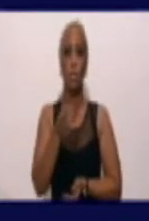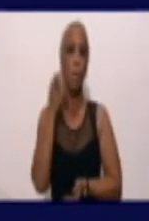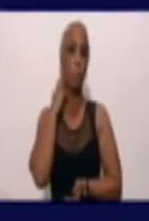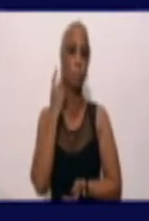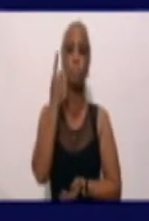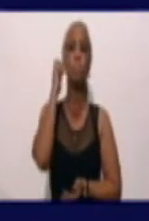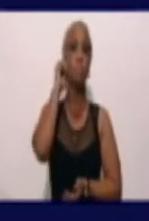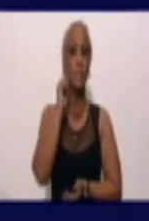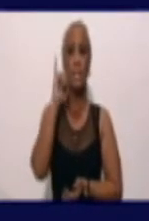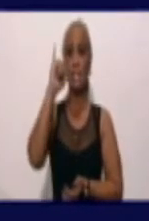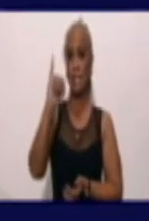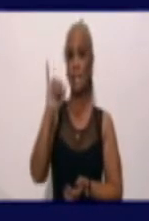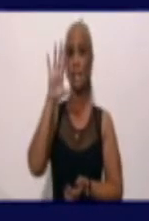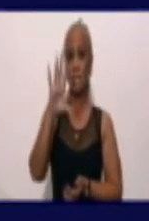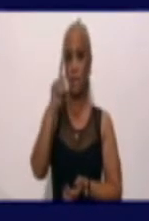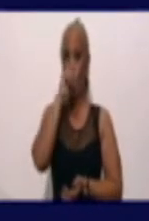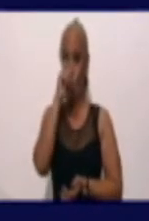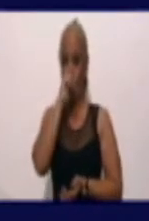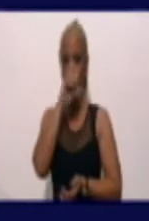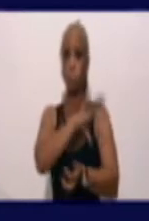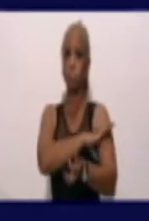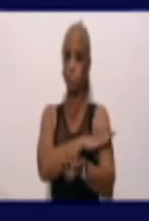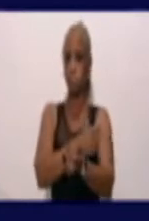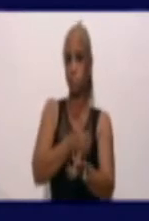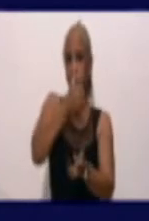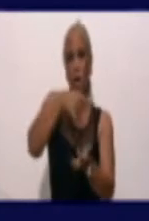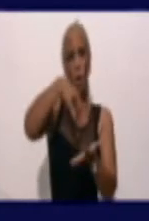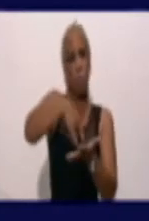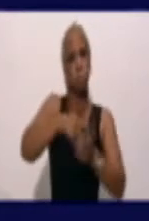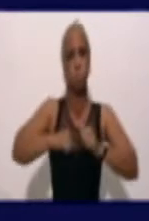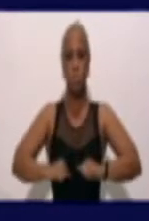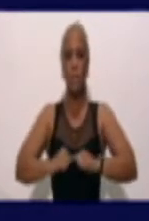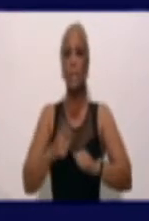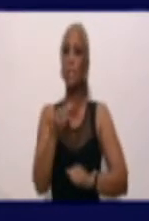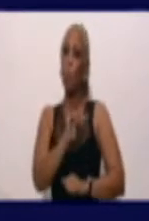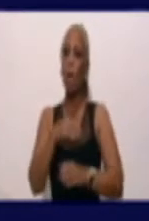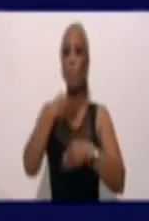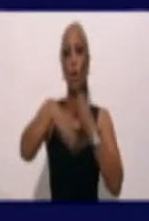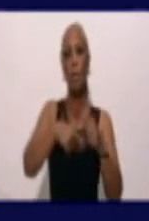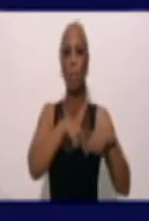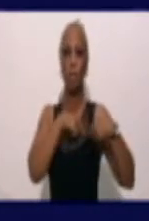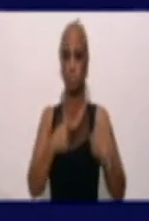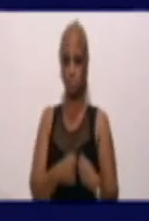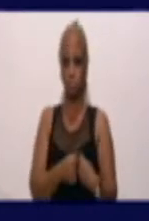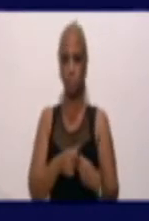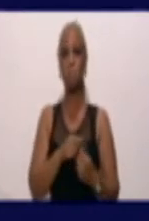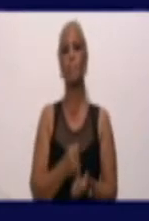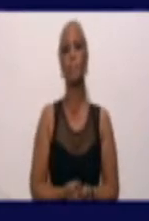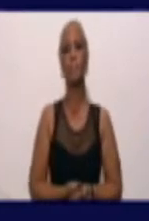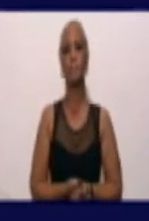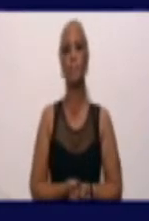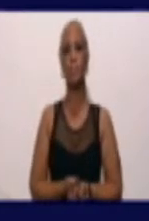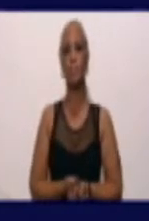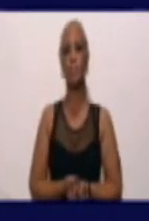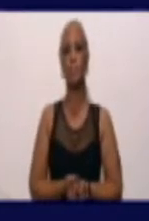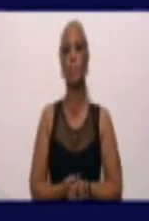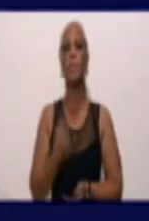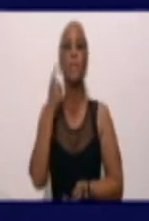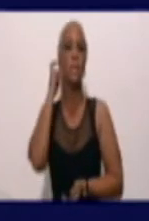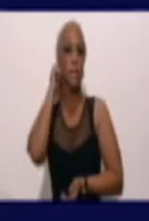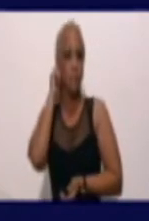con 65 años, hipertensa, obesa y cardiópata, también proveniente de un área en transmisión. Femenina